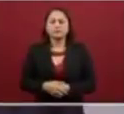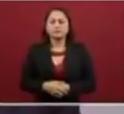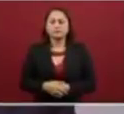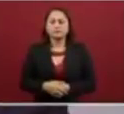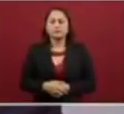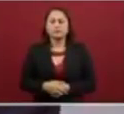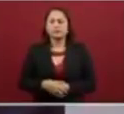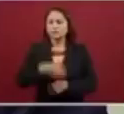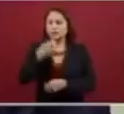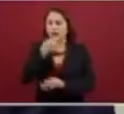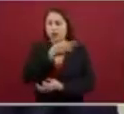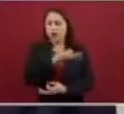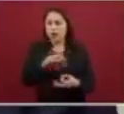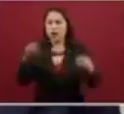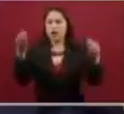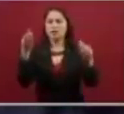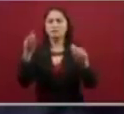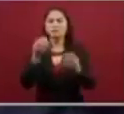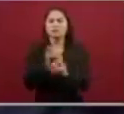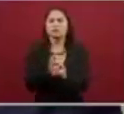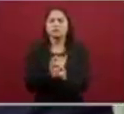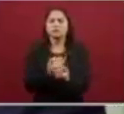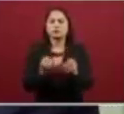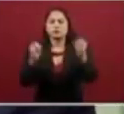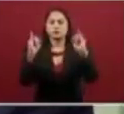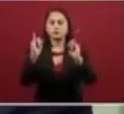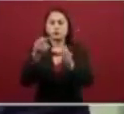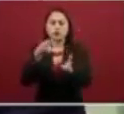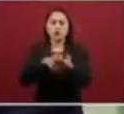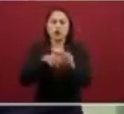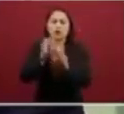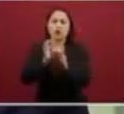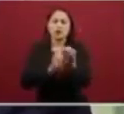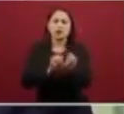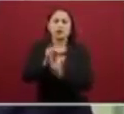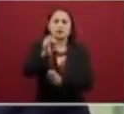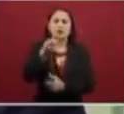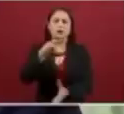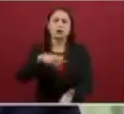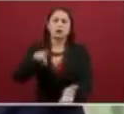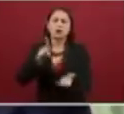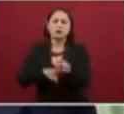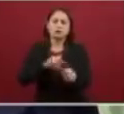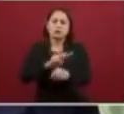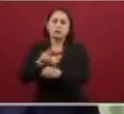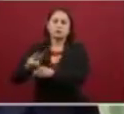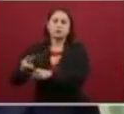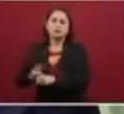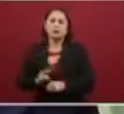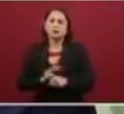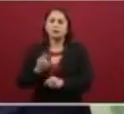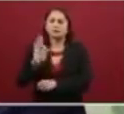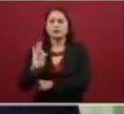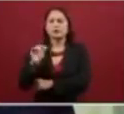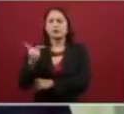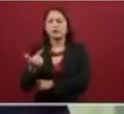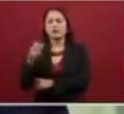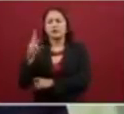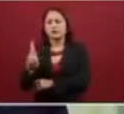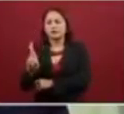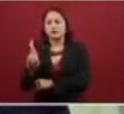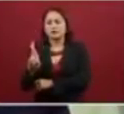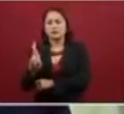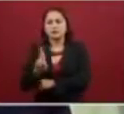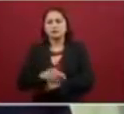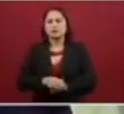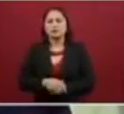autonomía constitucional de la Fiscalía General de la República y en este caso,